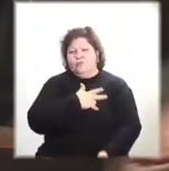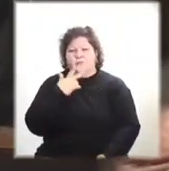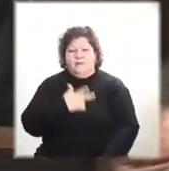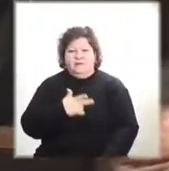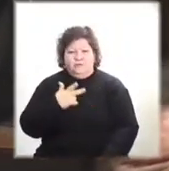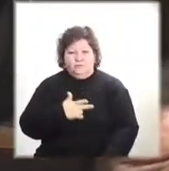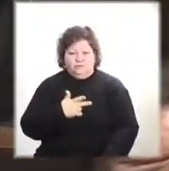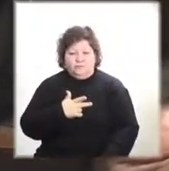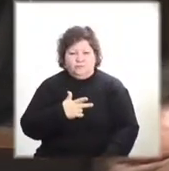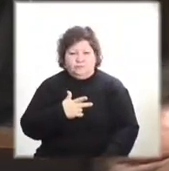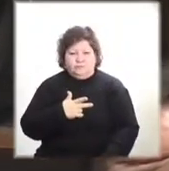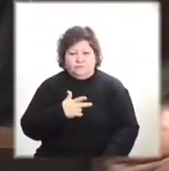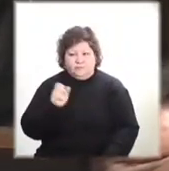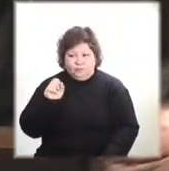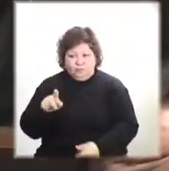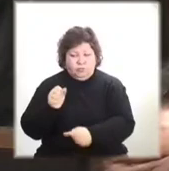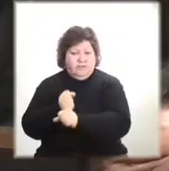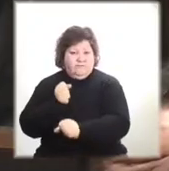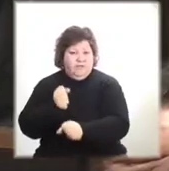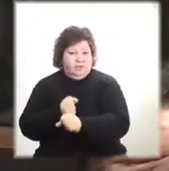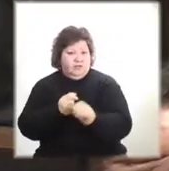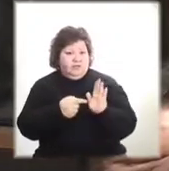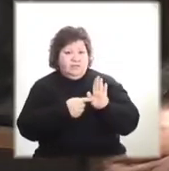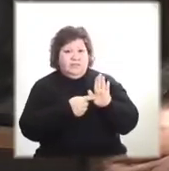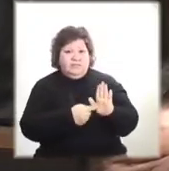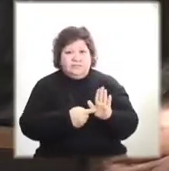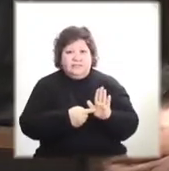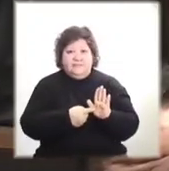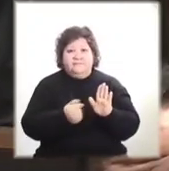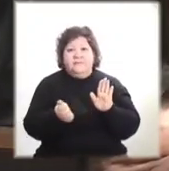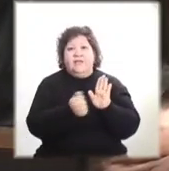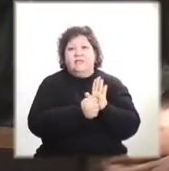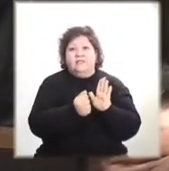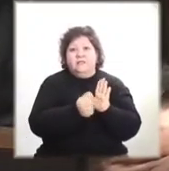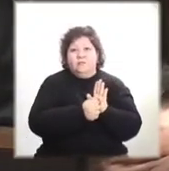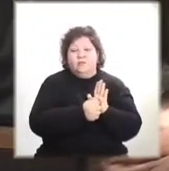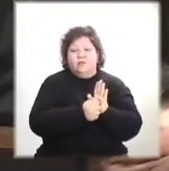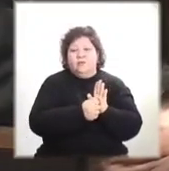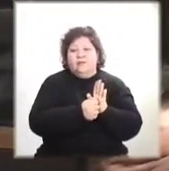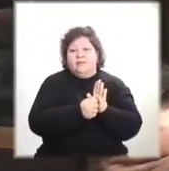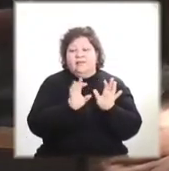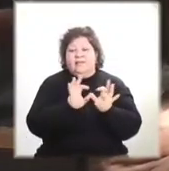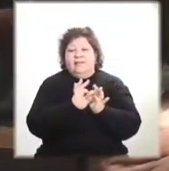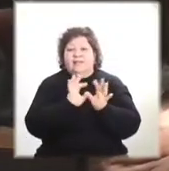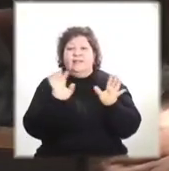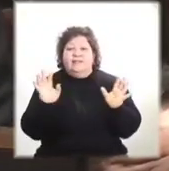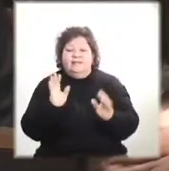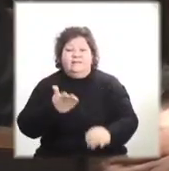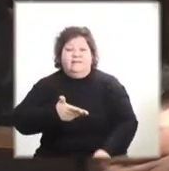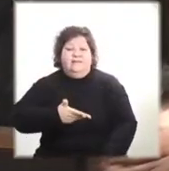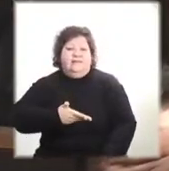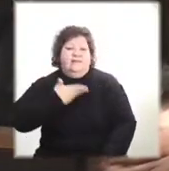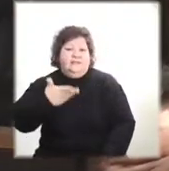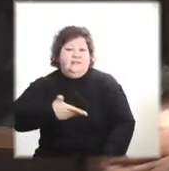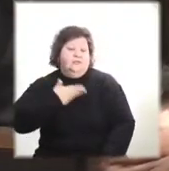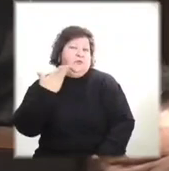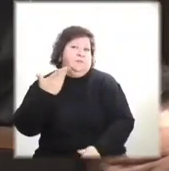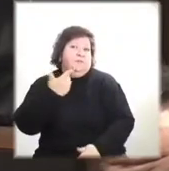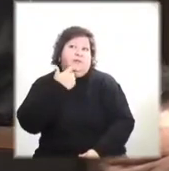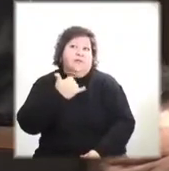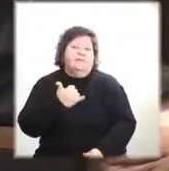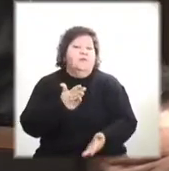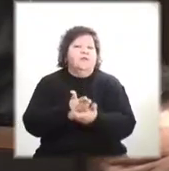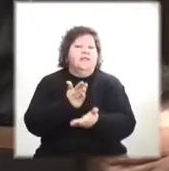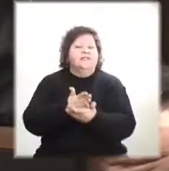conformación establecía que los 2 artículos que hablaban de la libre circulación y el derecho a la protesta, era todo esto, y claro